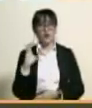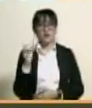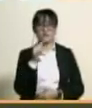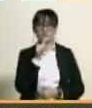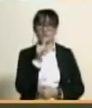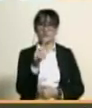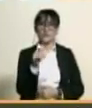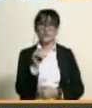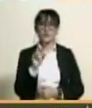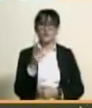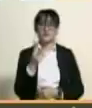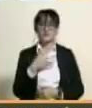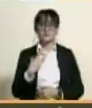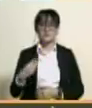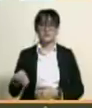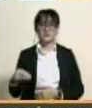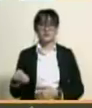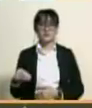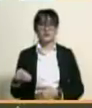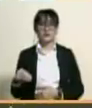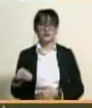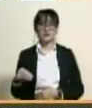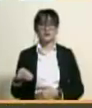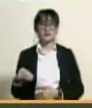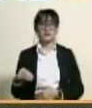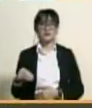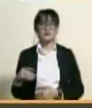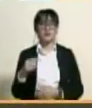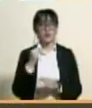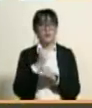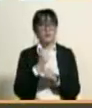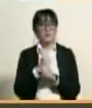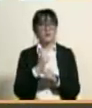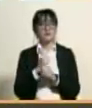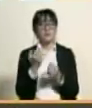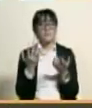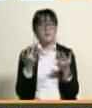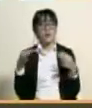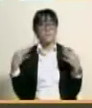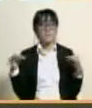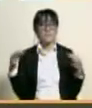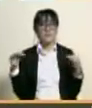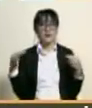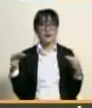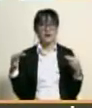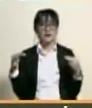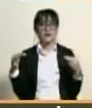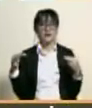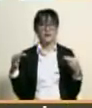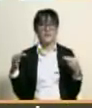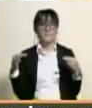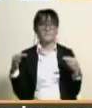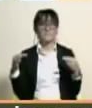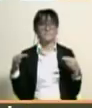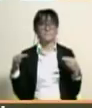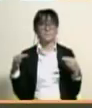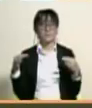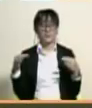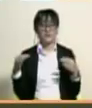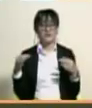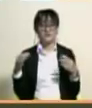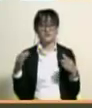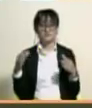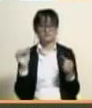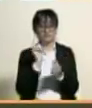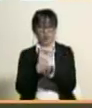informaba el vicepresidente de la puesta en marcha de la operación Manos de Papel, que va a desmembrar las redes